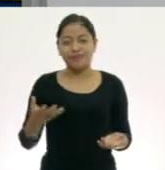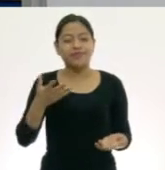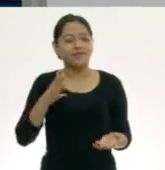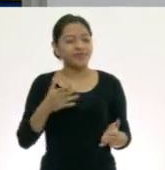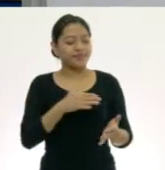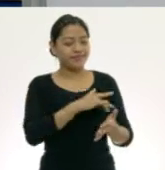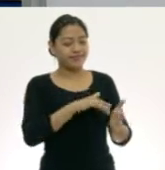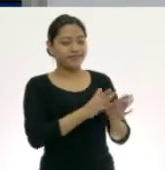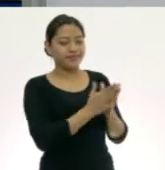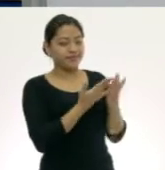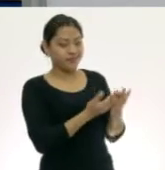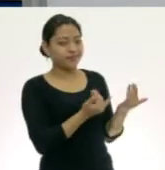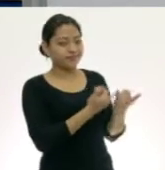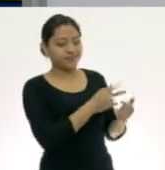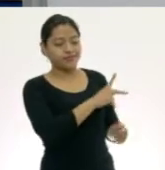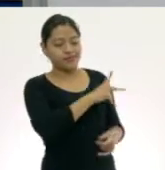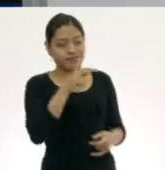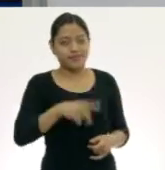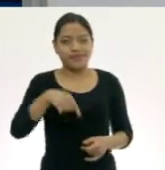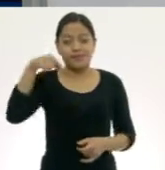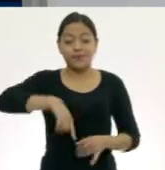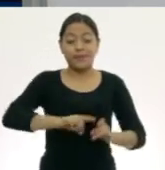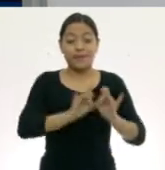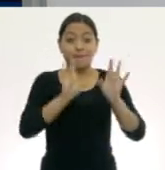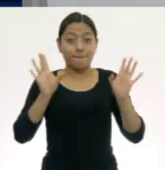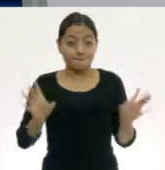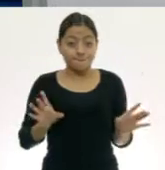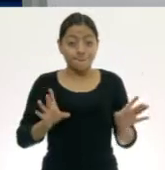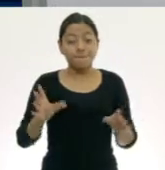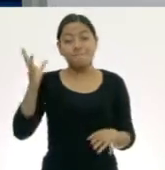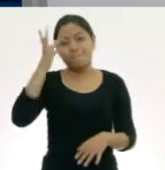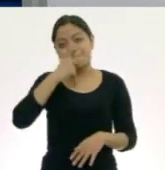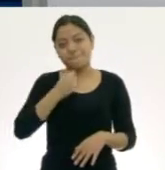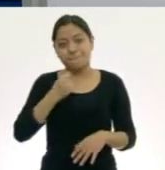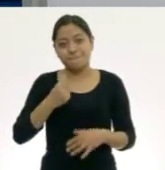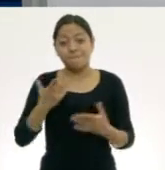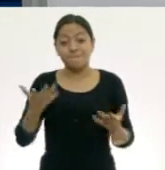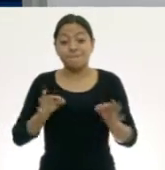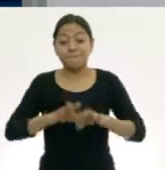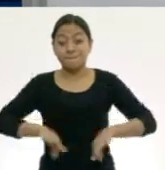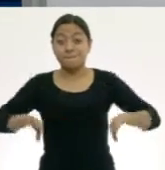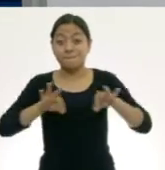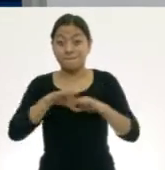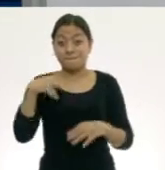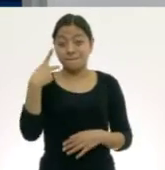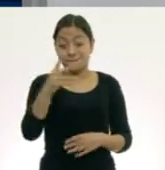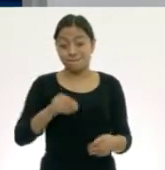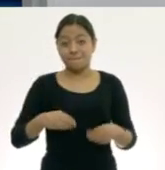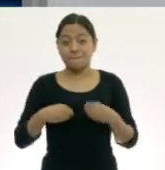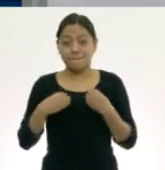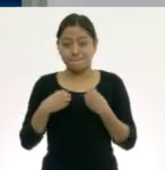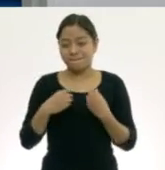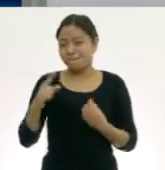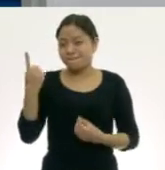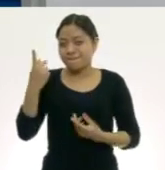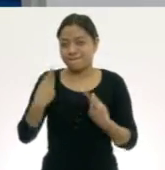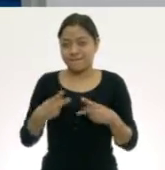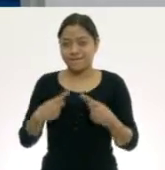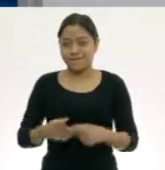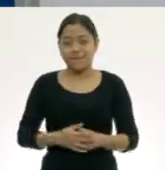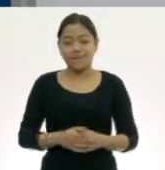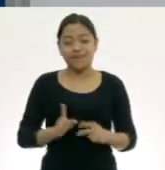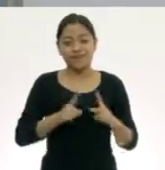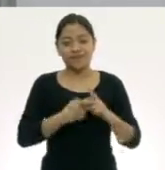libro de texto y vamos a ver estos acontecimientos porque son los más importantes de la vida de alguien. Entonces vamos a empezar